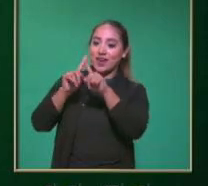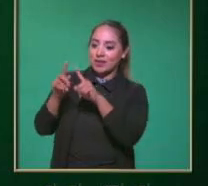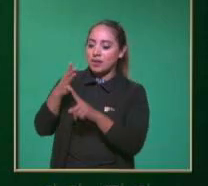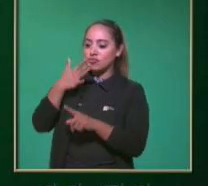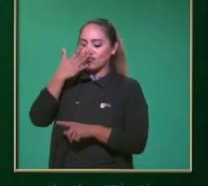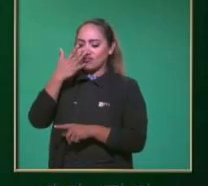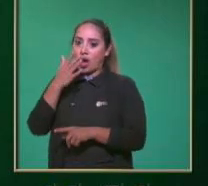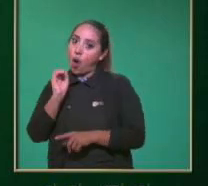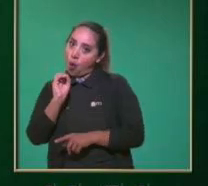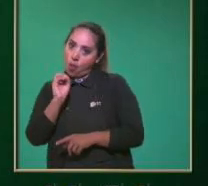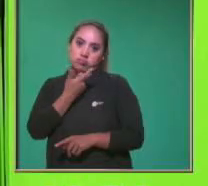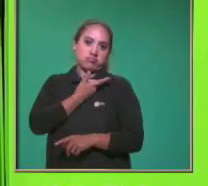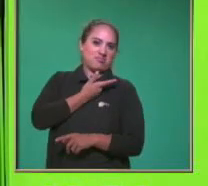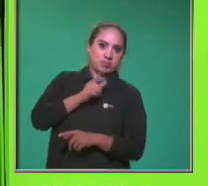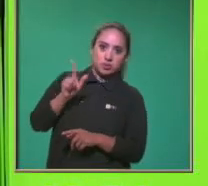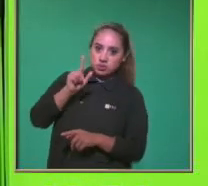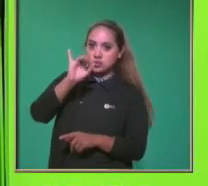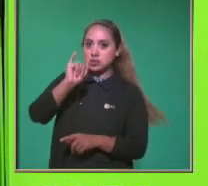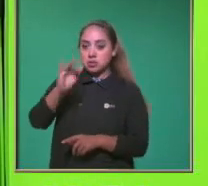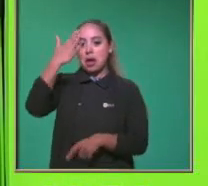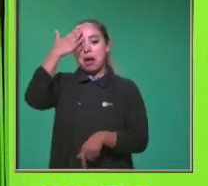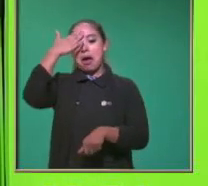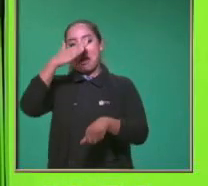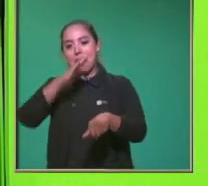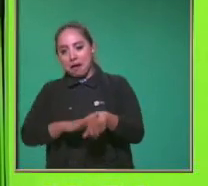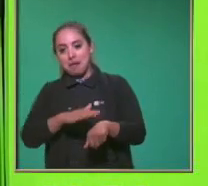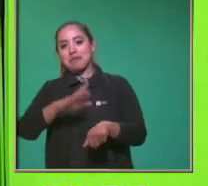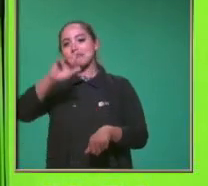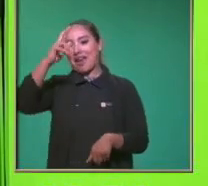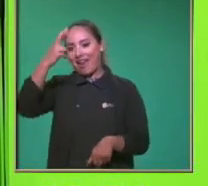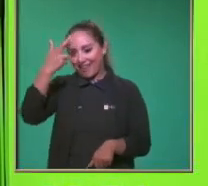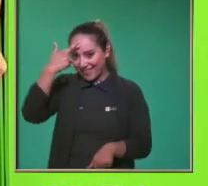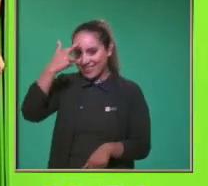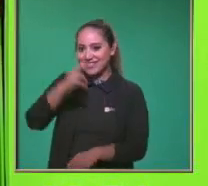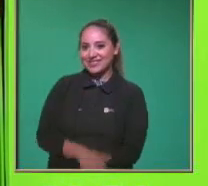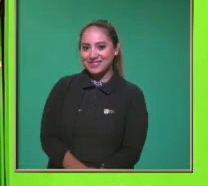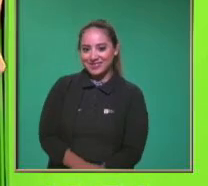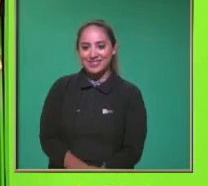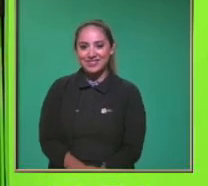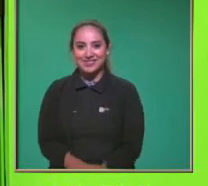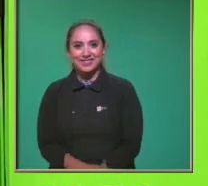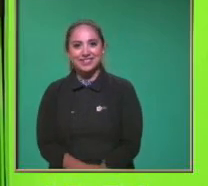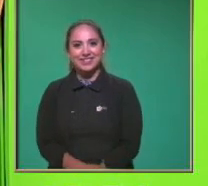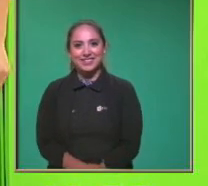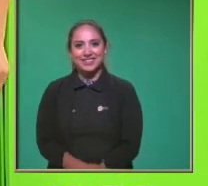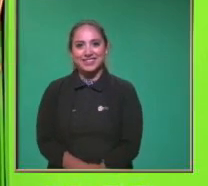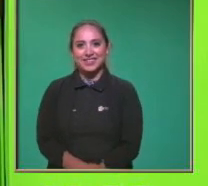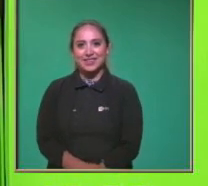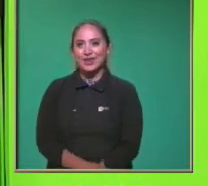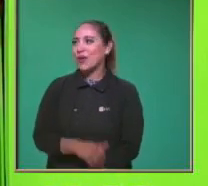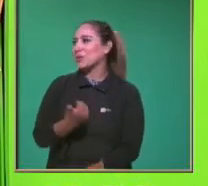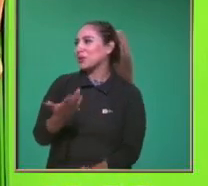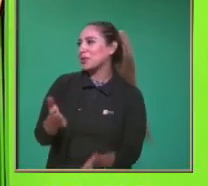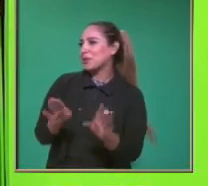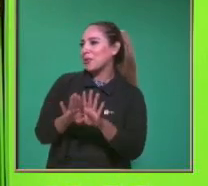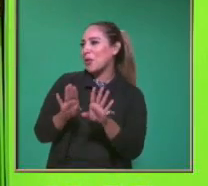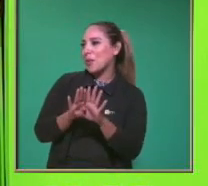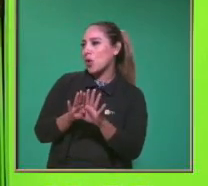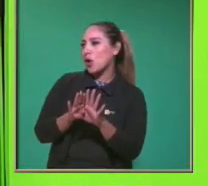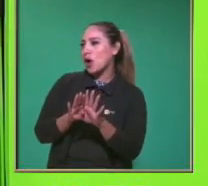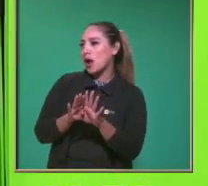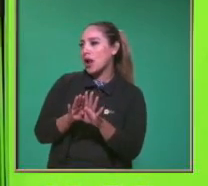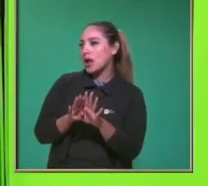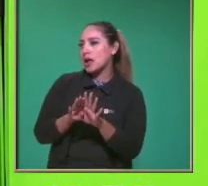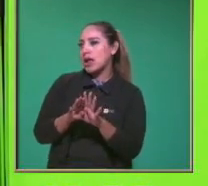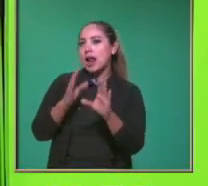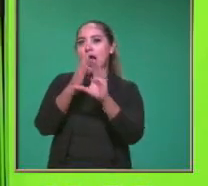desagradables, también nos trae a la mente buenos recuerdos. Así es, o por ejemplo, un olor desagradable cuando pasa el camión de la